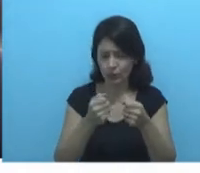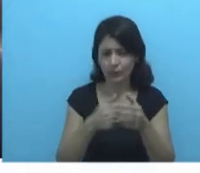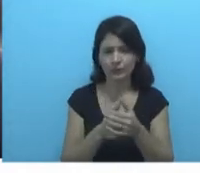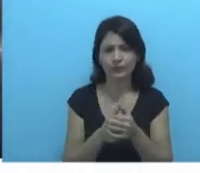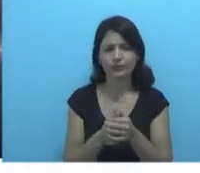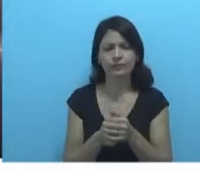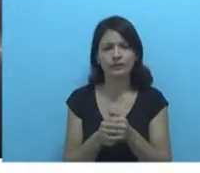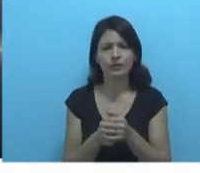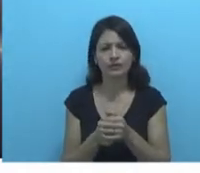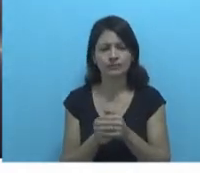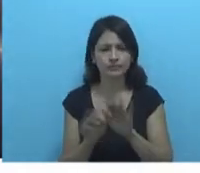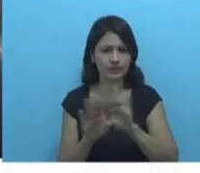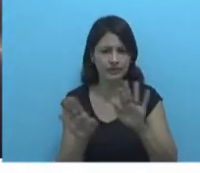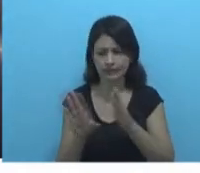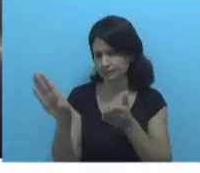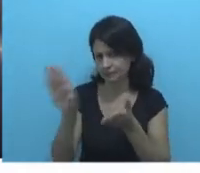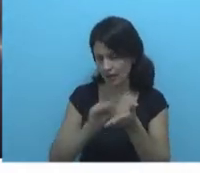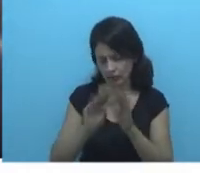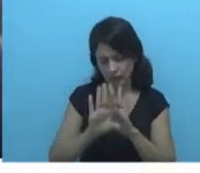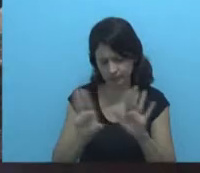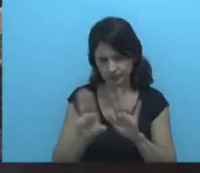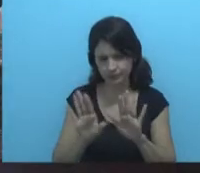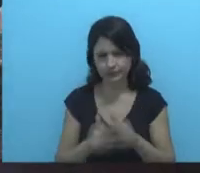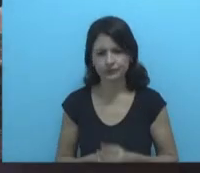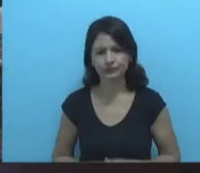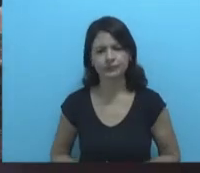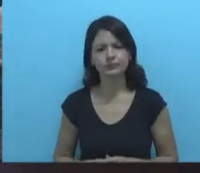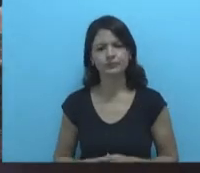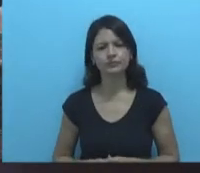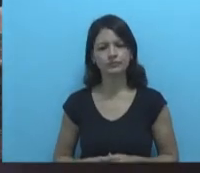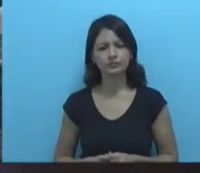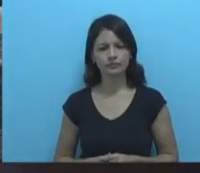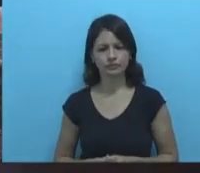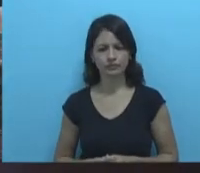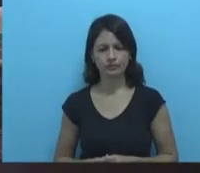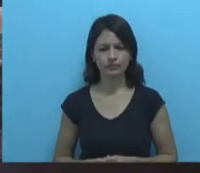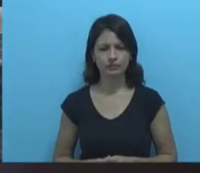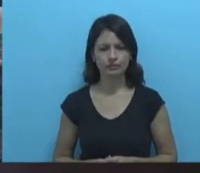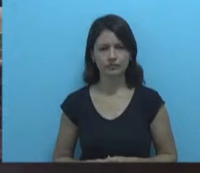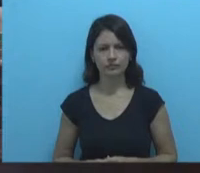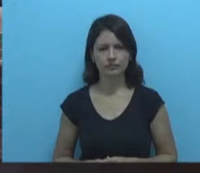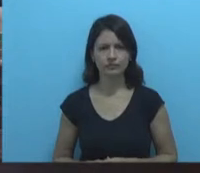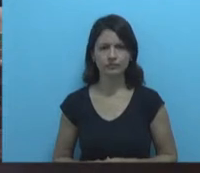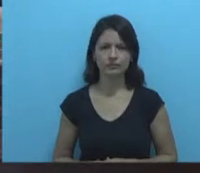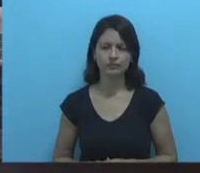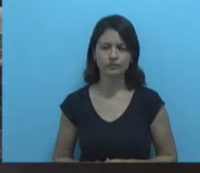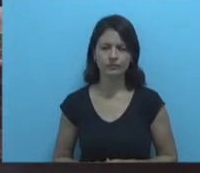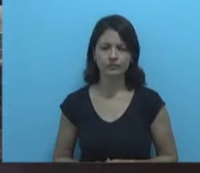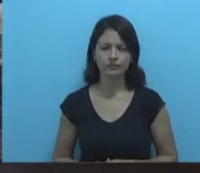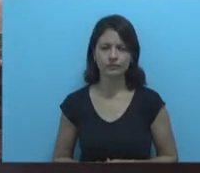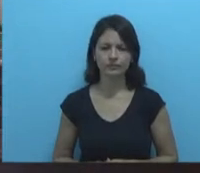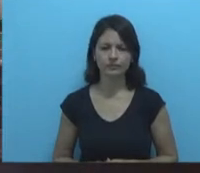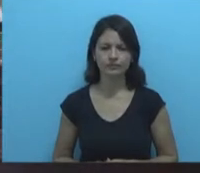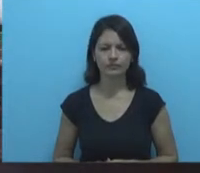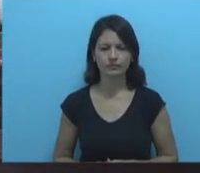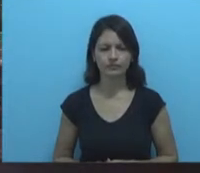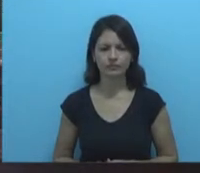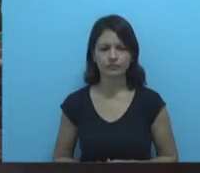45. Gracias. Sí, sí, ya fue señalado por la Secretaría de Labor Parlamentaria. Diputada